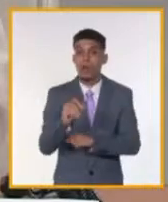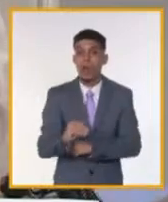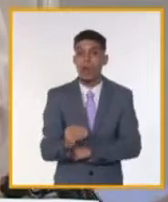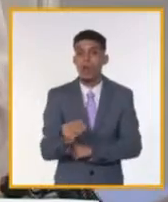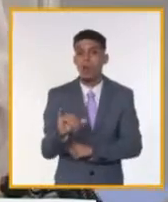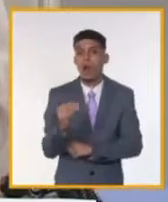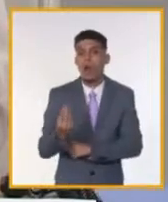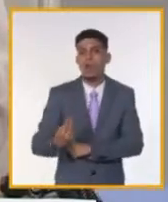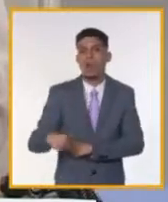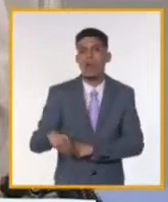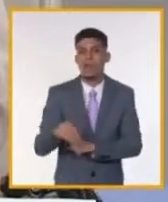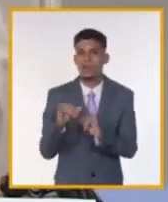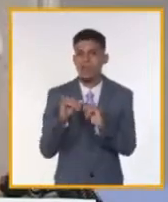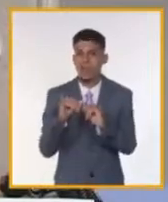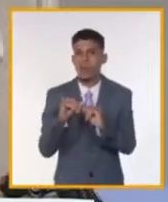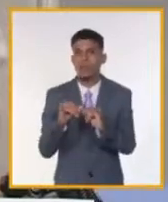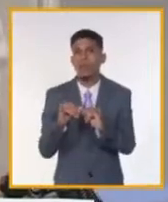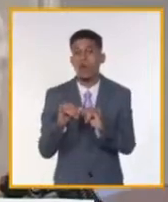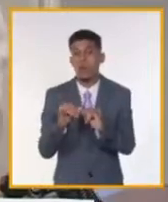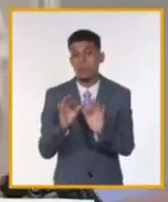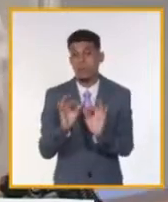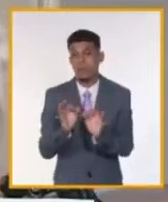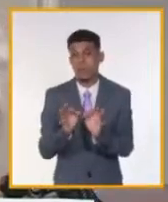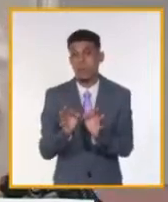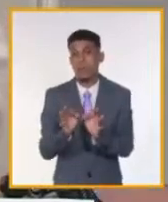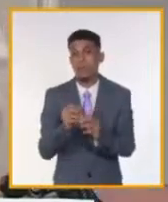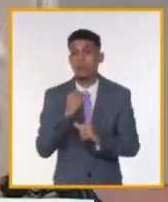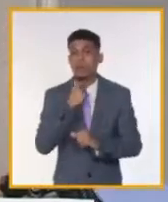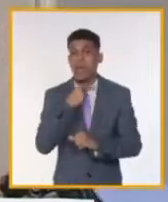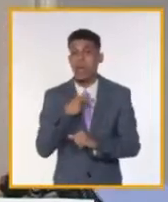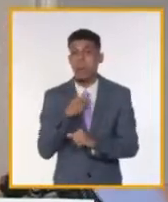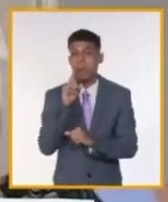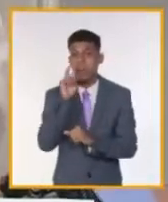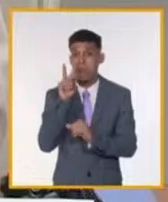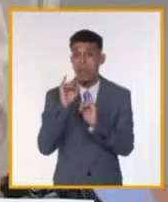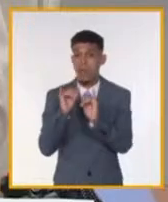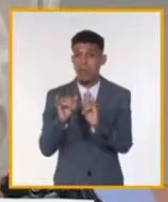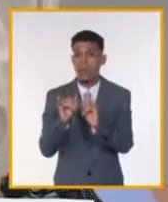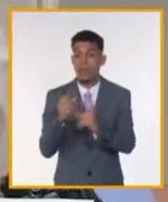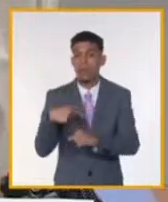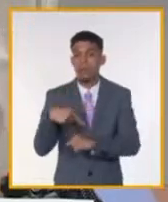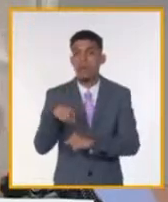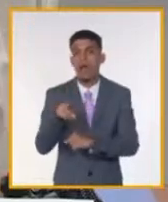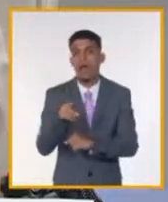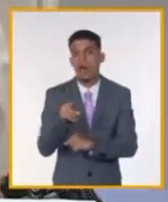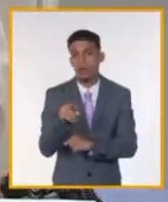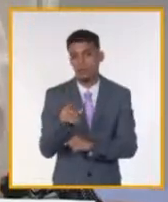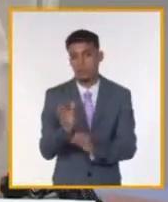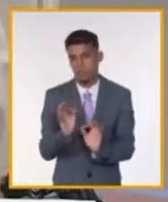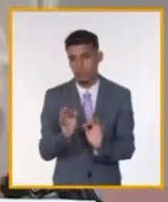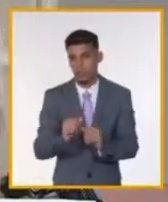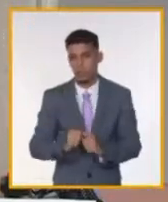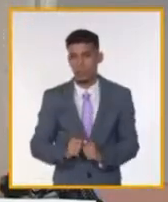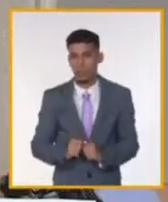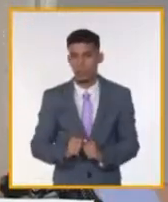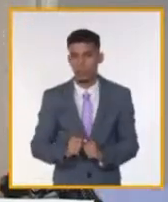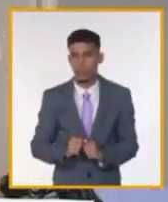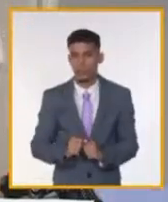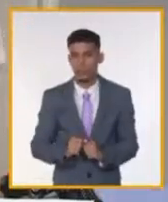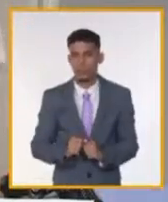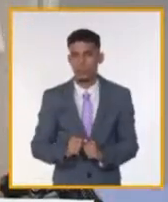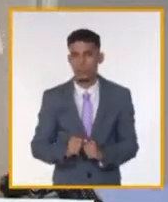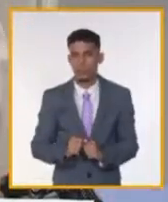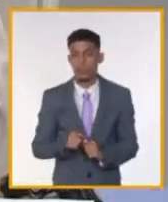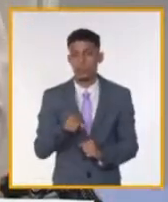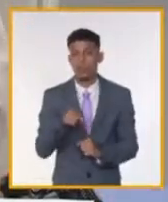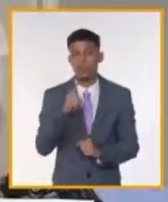información que hay para tratar de ubicarse ahí y generar ese nivel de actividad, sin darse cuenta que junto con ellos arrastran el resto